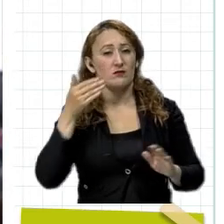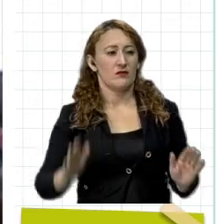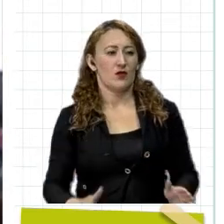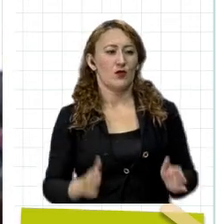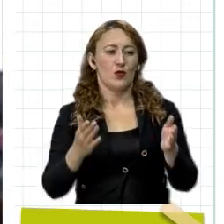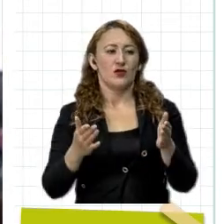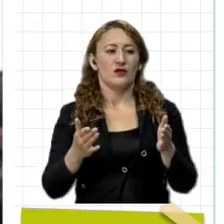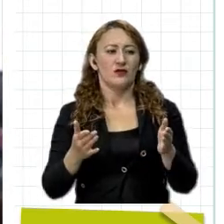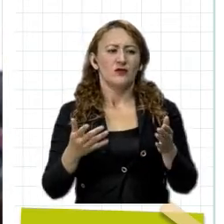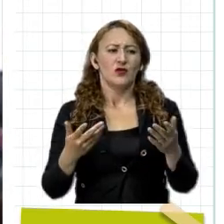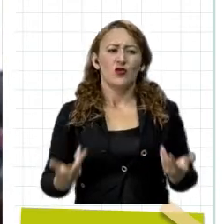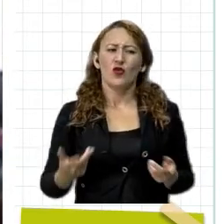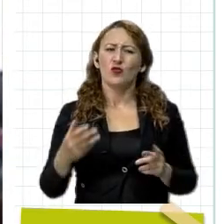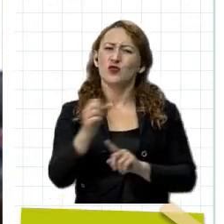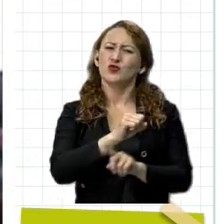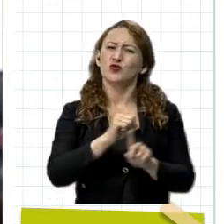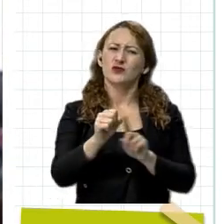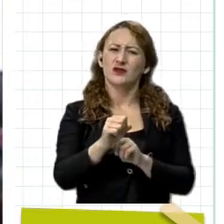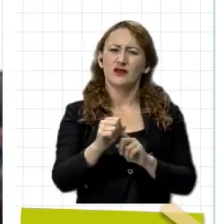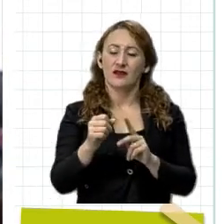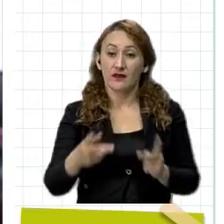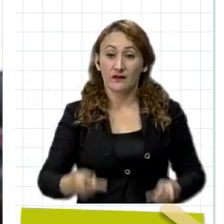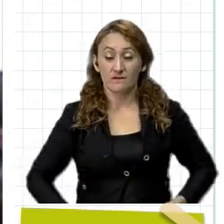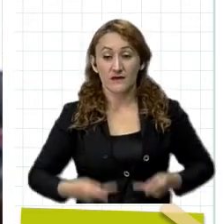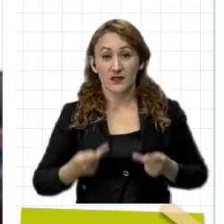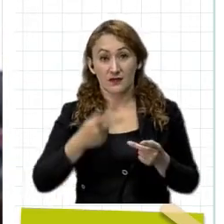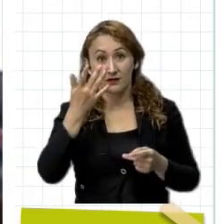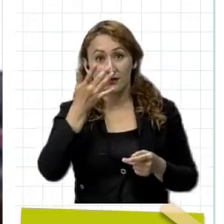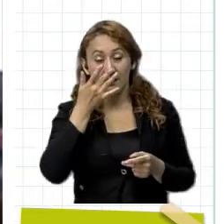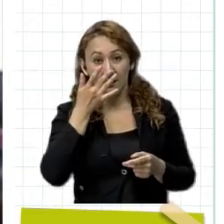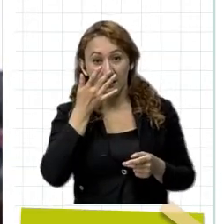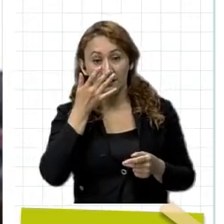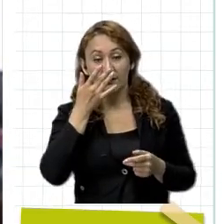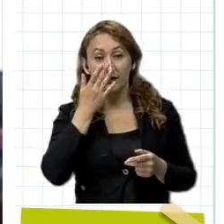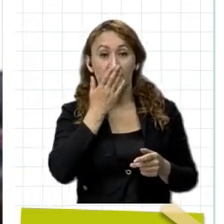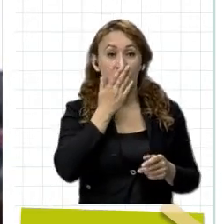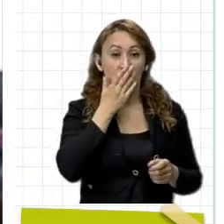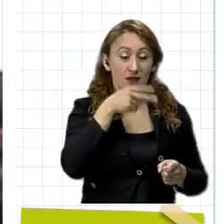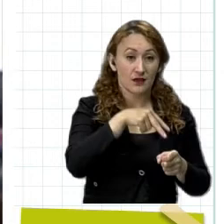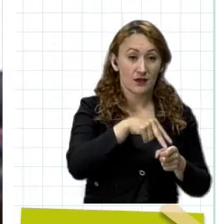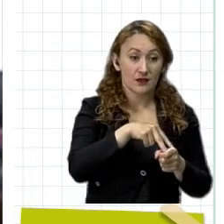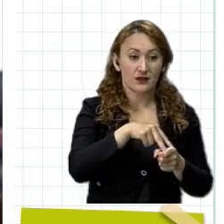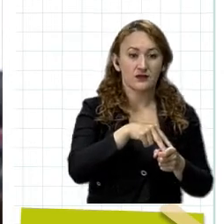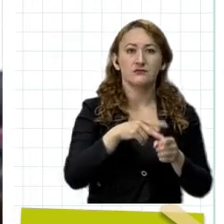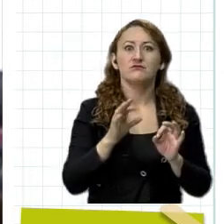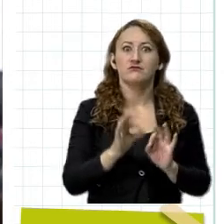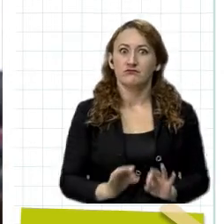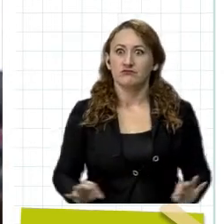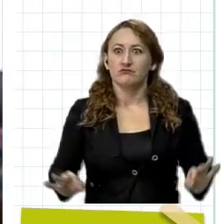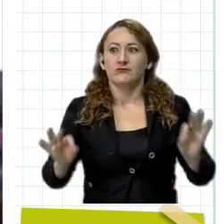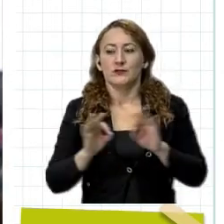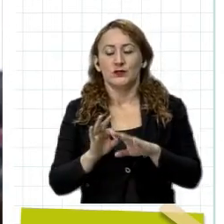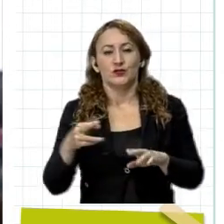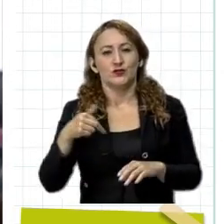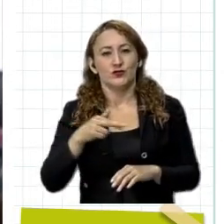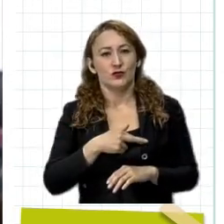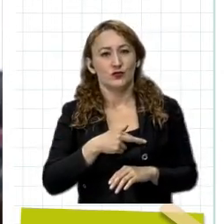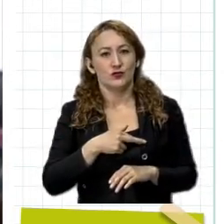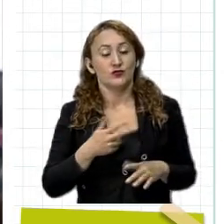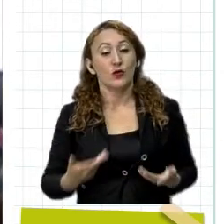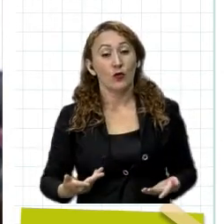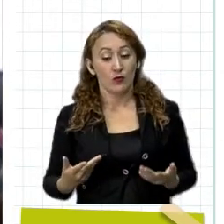la cual la consigna las vidas negras e indígenas nos importan se haga una